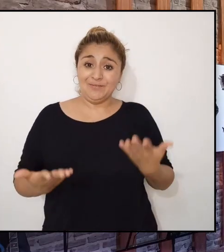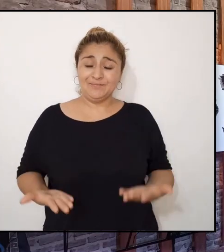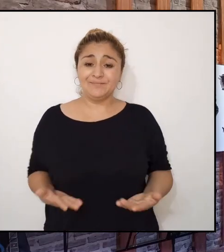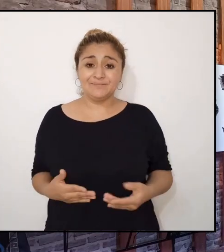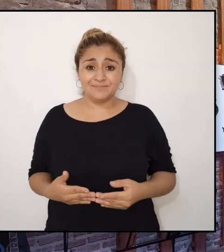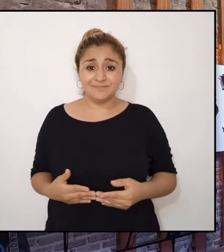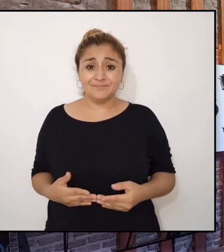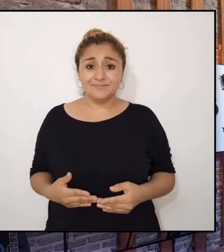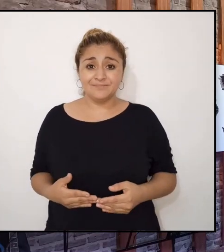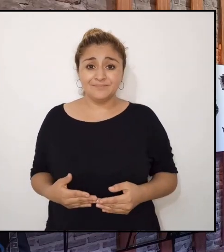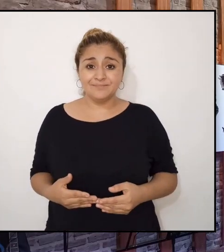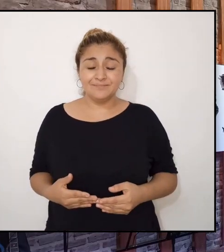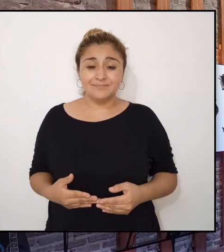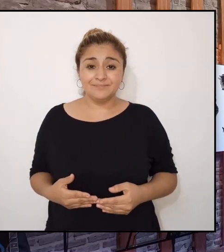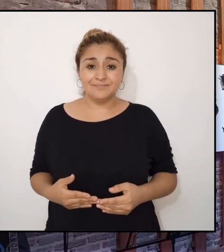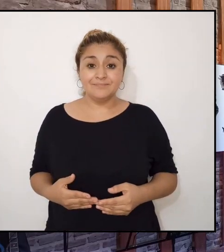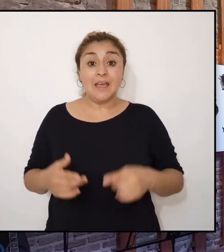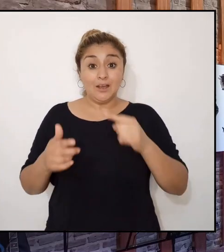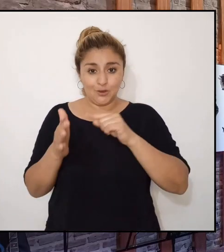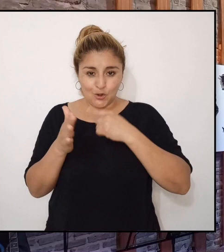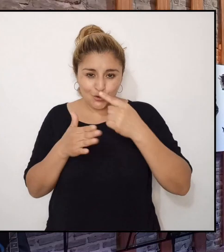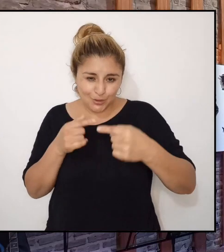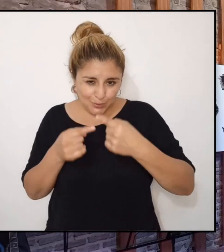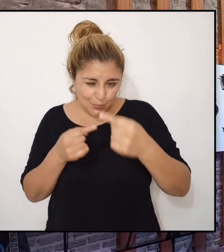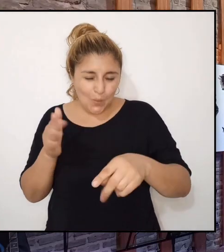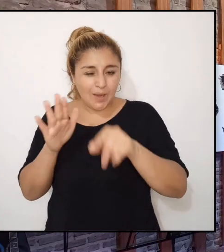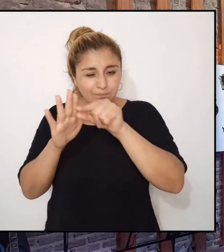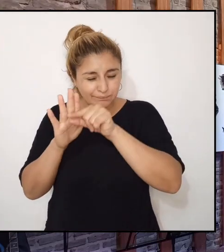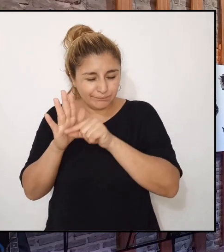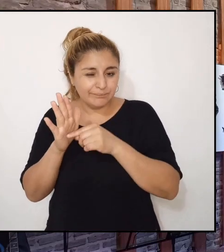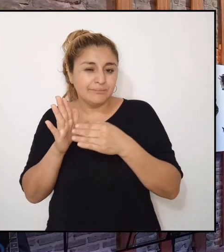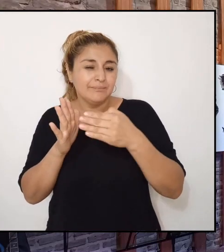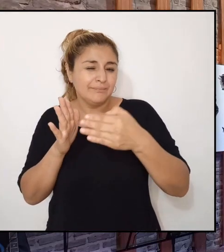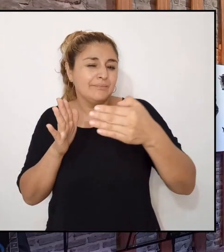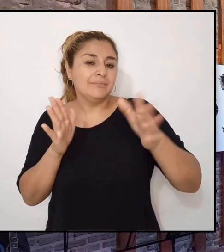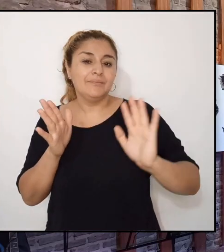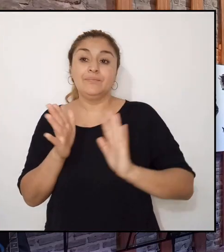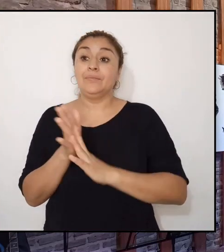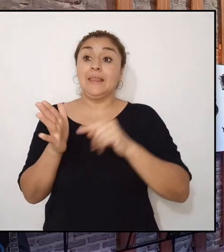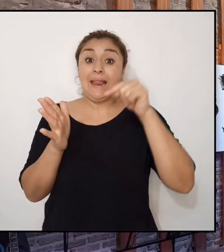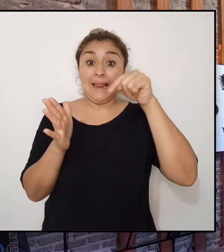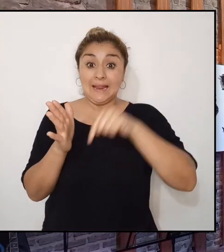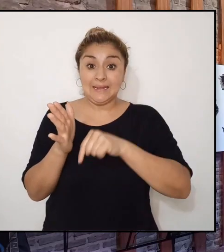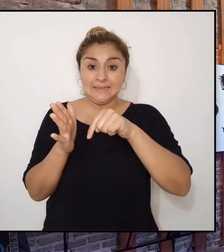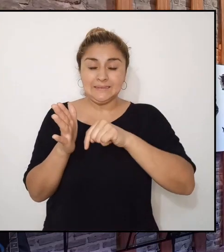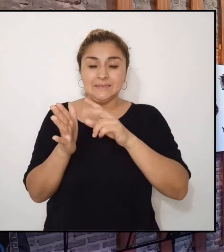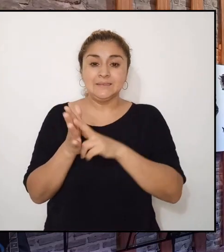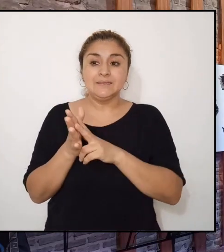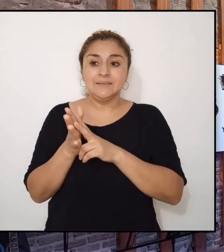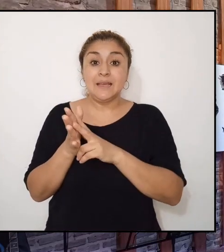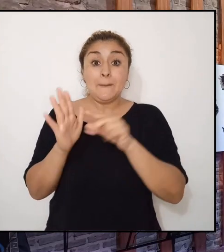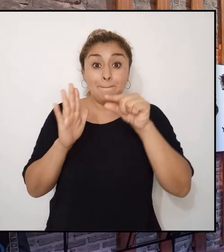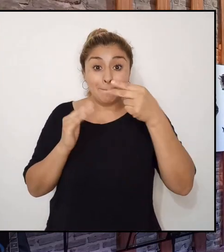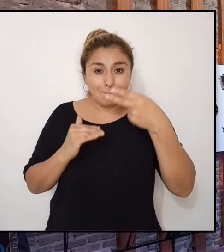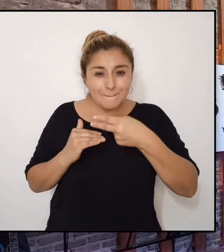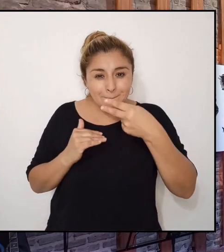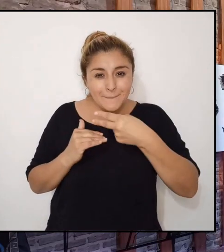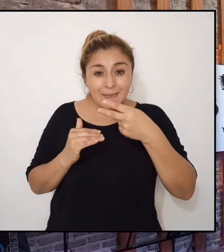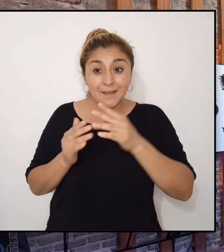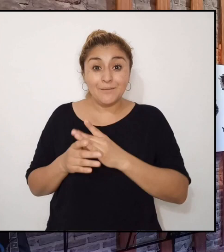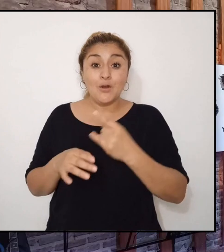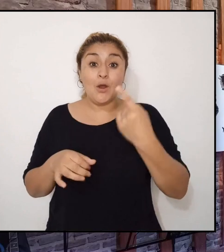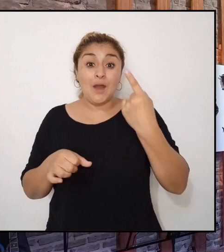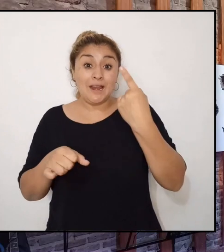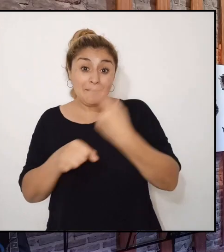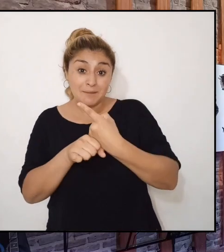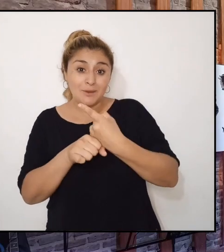Sigue el versículo siguiente, dice, este, el verbo, era en el principio con Dios. Todas las cosas